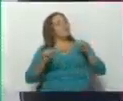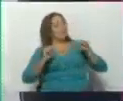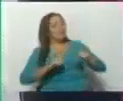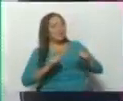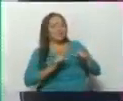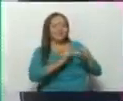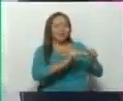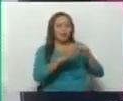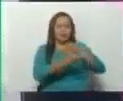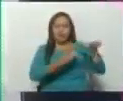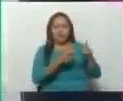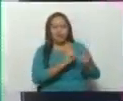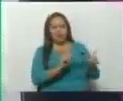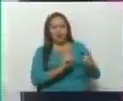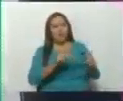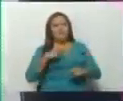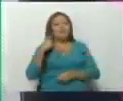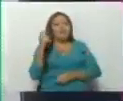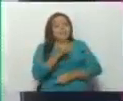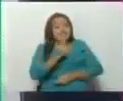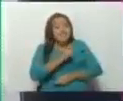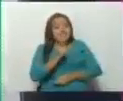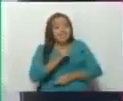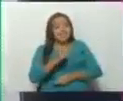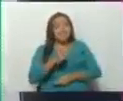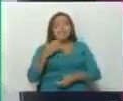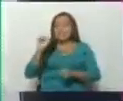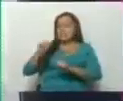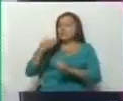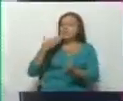sino una política y una necesidad